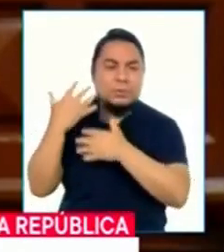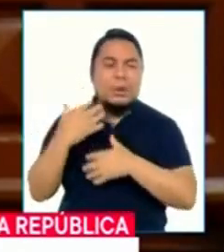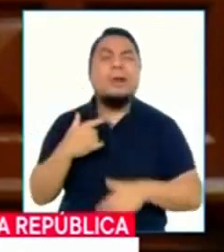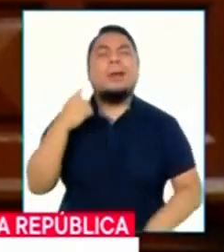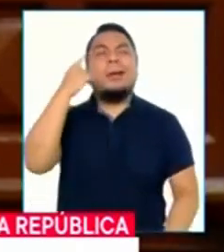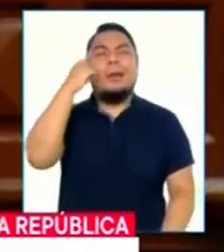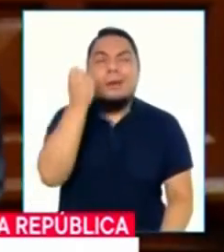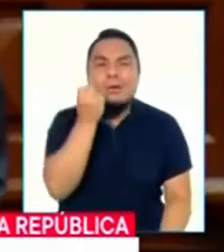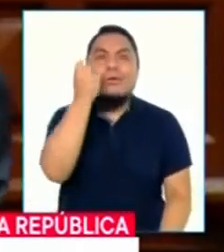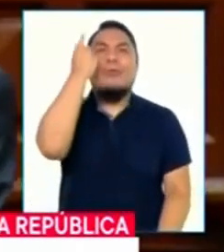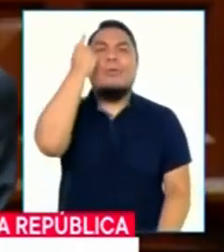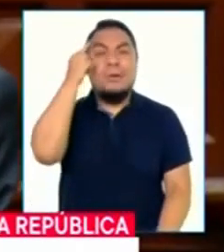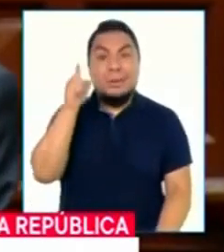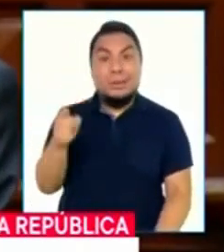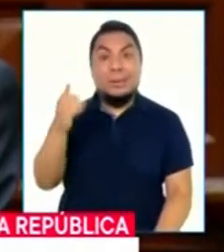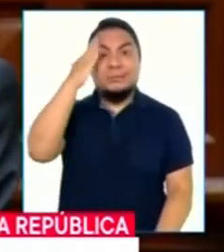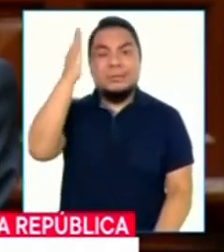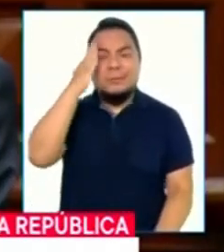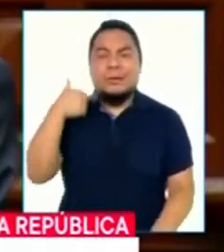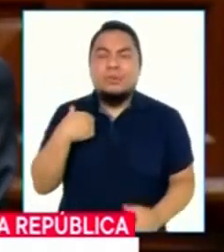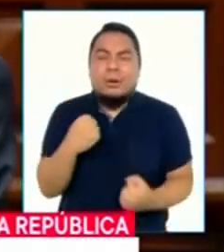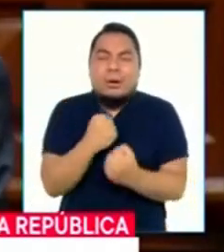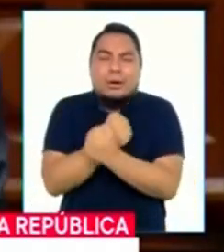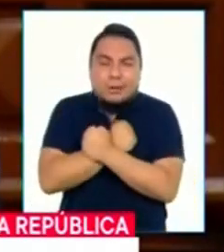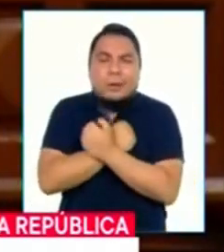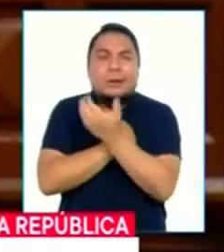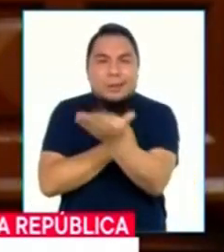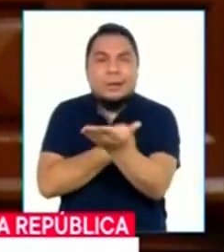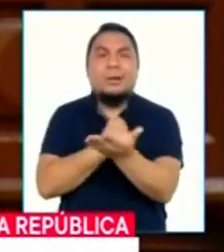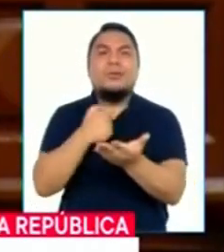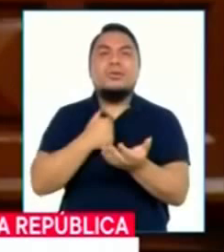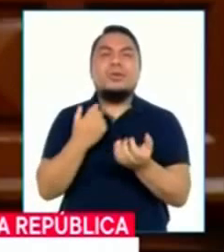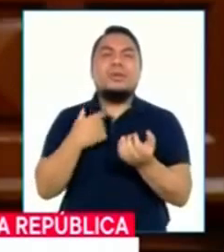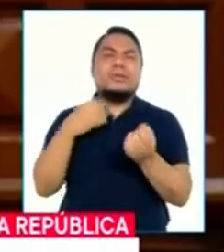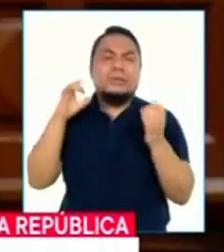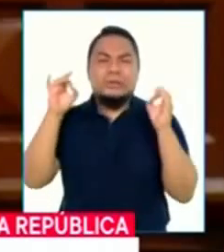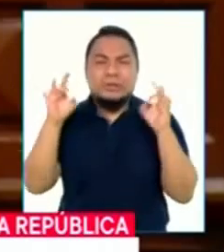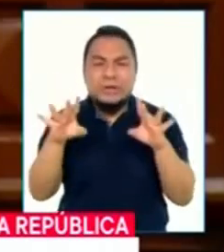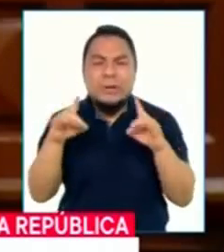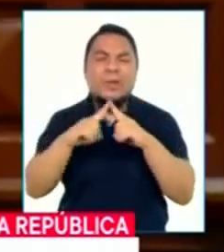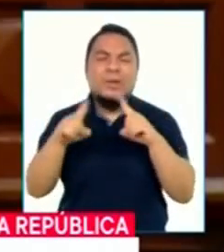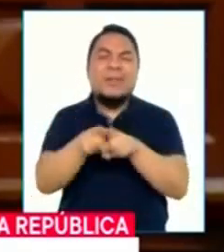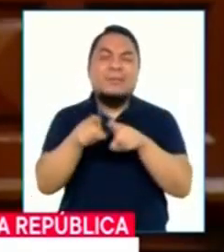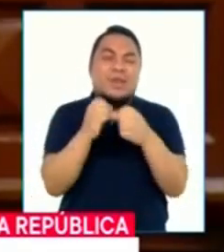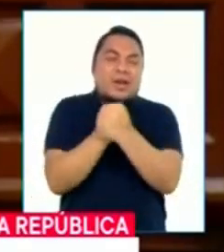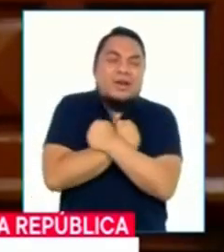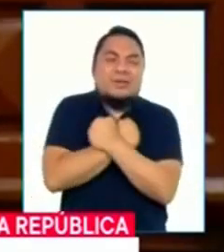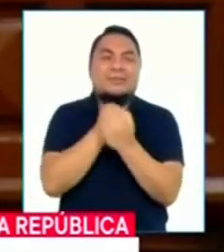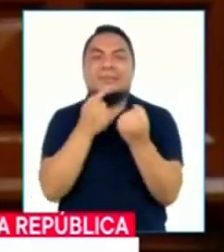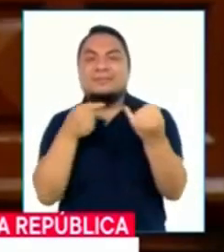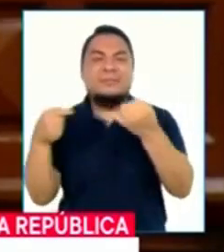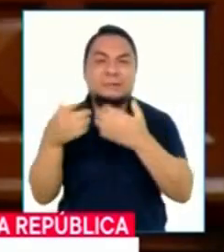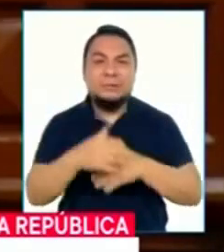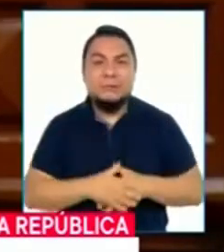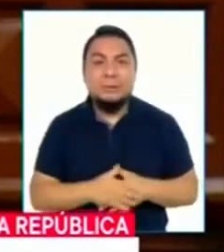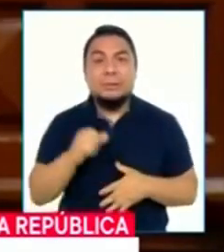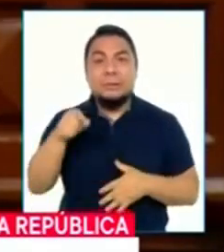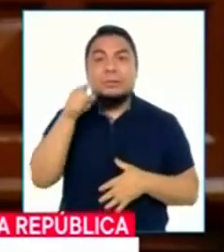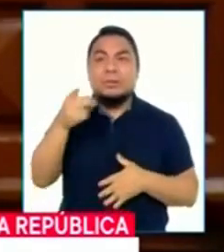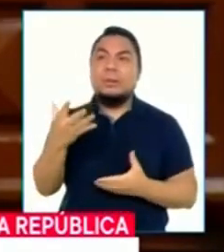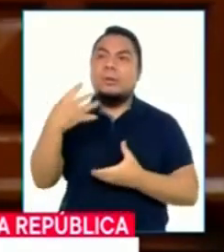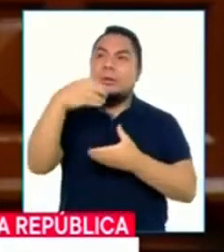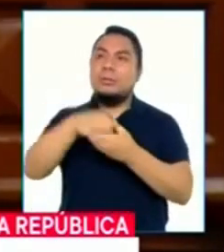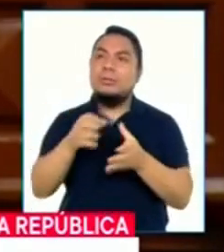comprendiendo que él sabe que le quiero, que le odio con afecto y me es, en